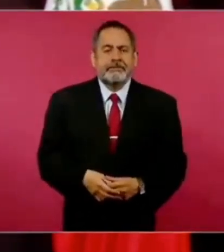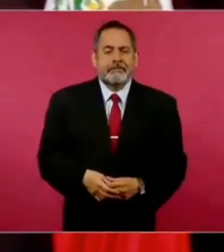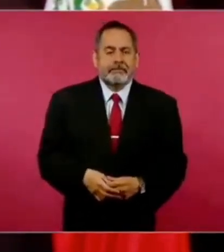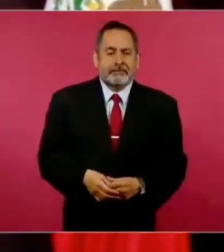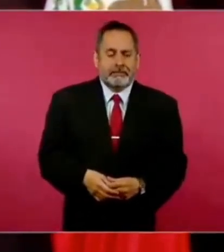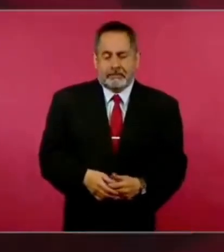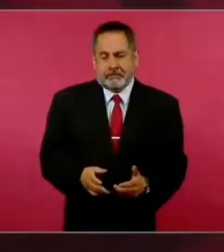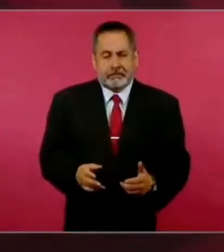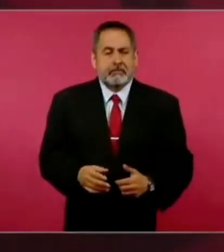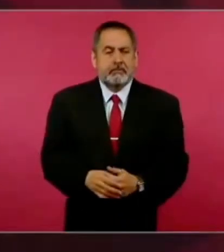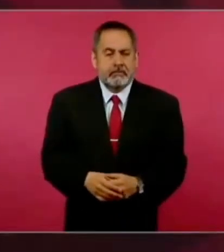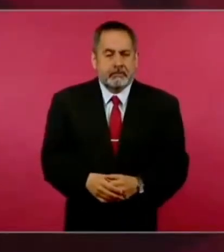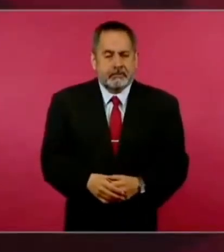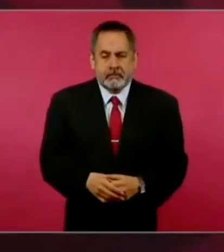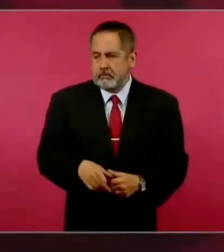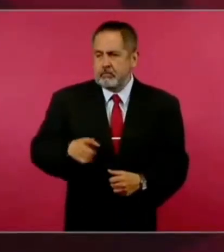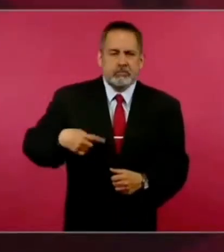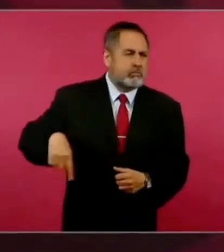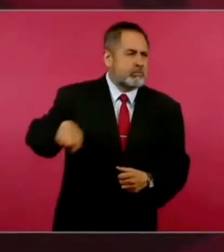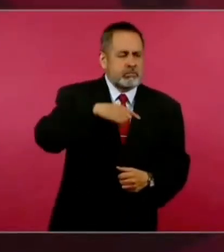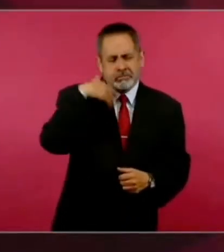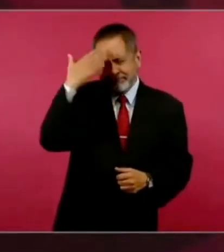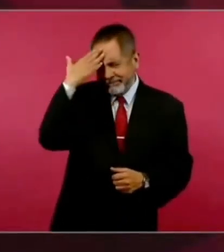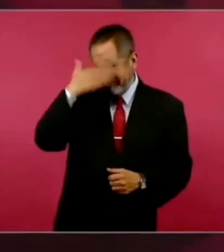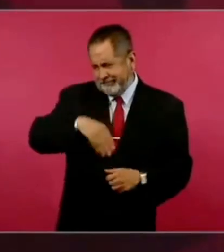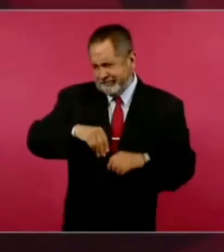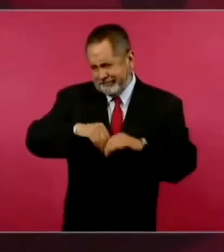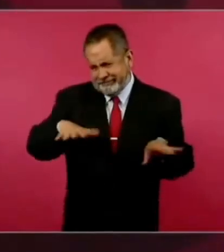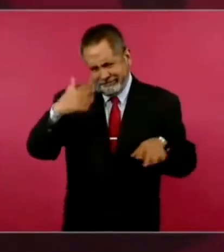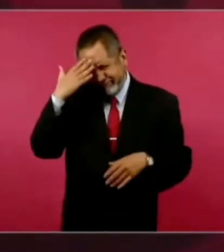Pues es de dominio público,